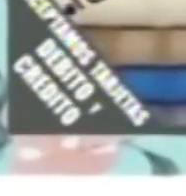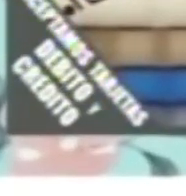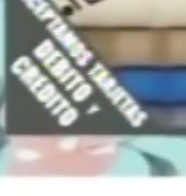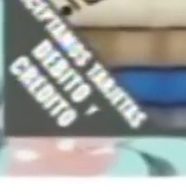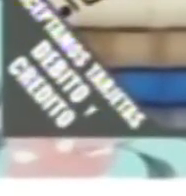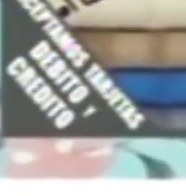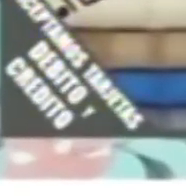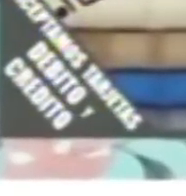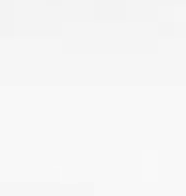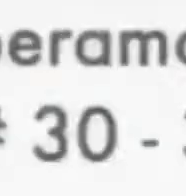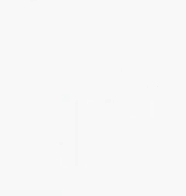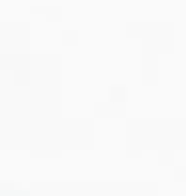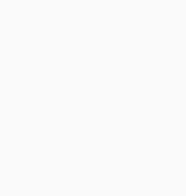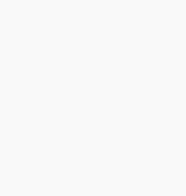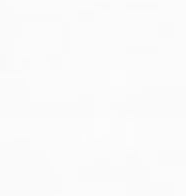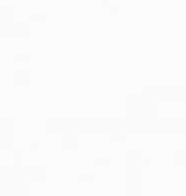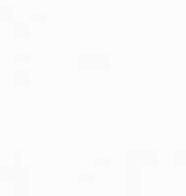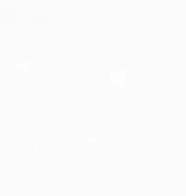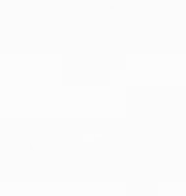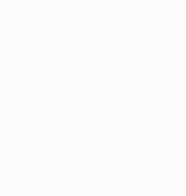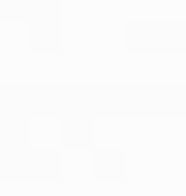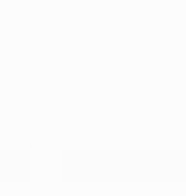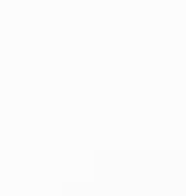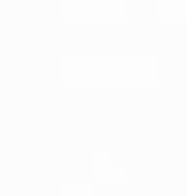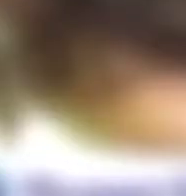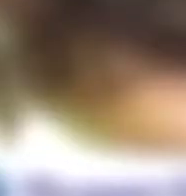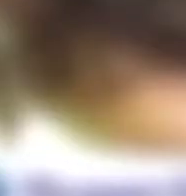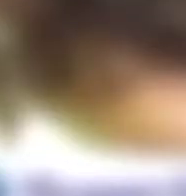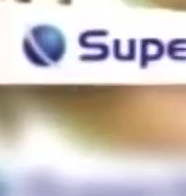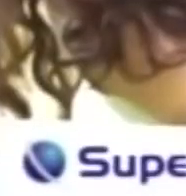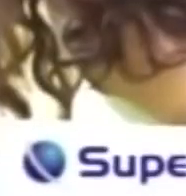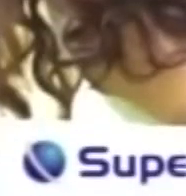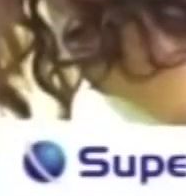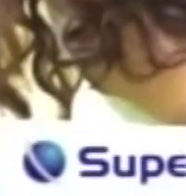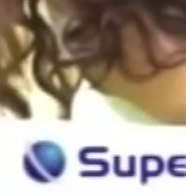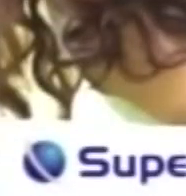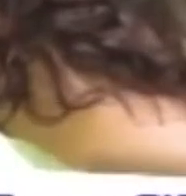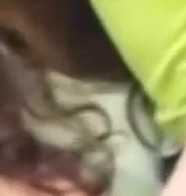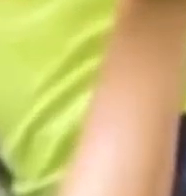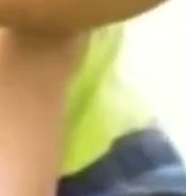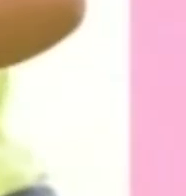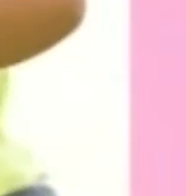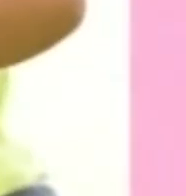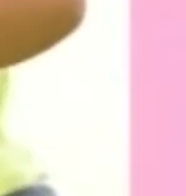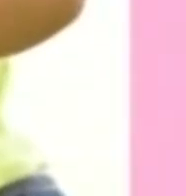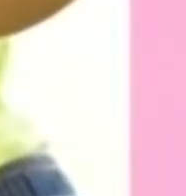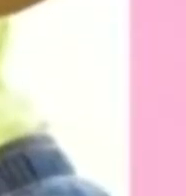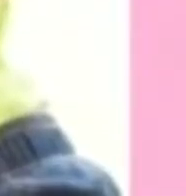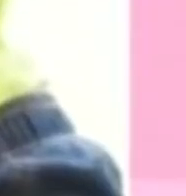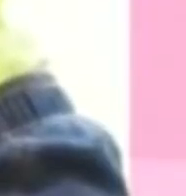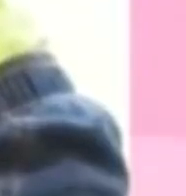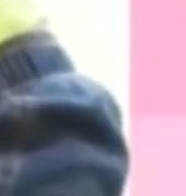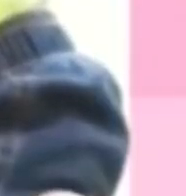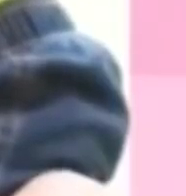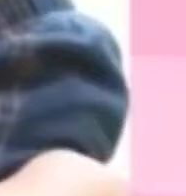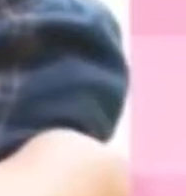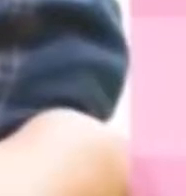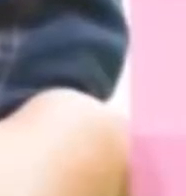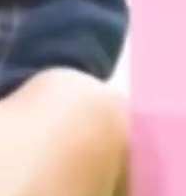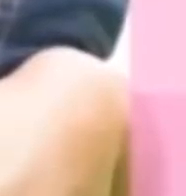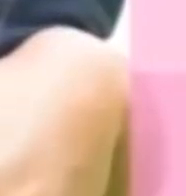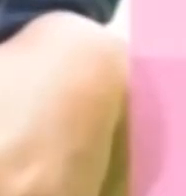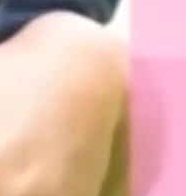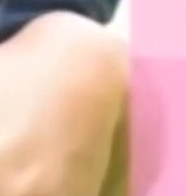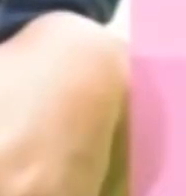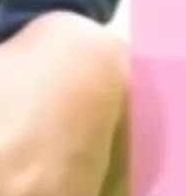Aceptamos tarjetas débito y crédito. ¡Te esperamos! Vive el mes de las madres con Supergiros. Gánate espectaculares premios